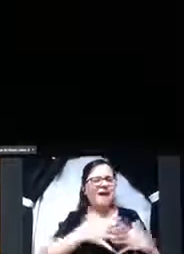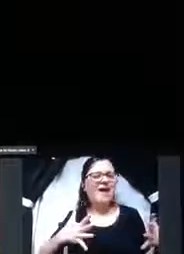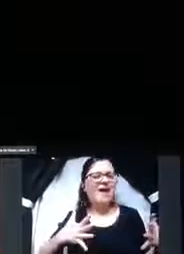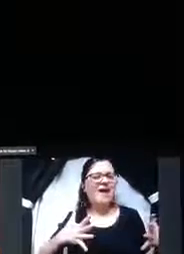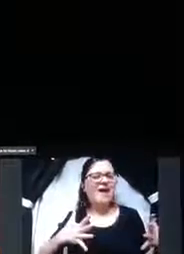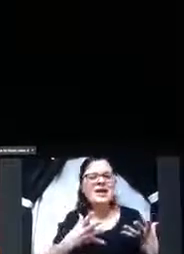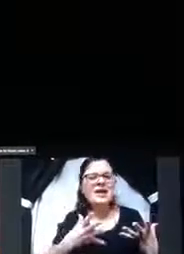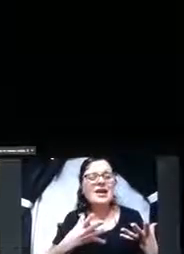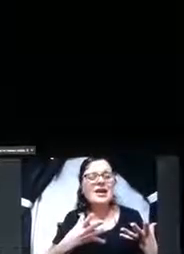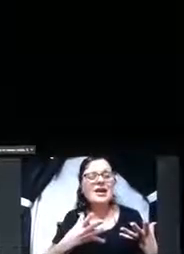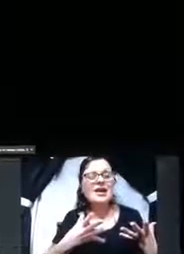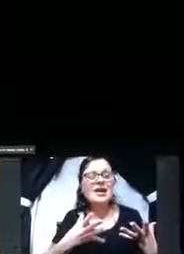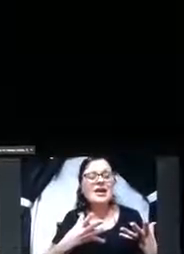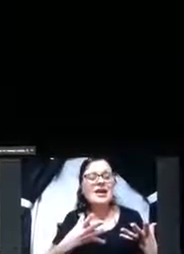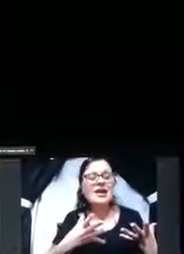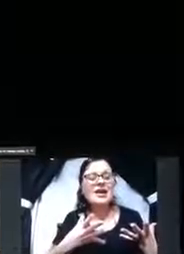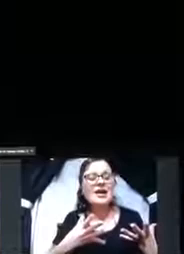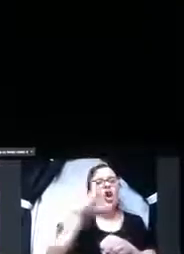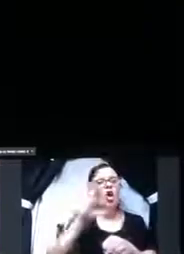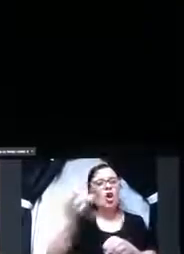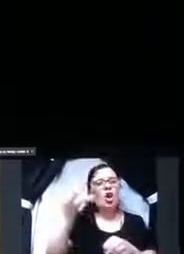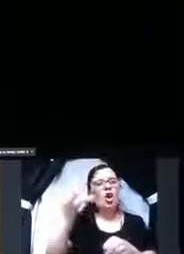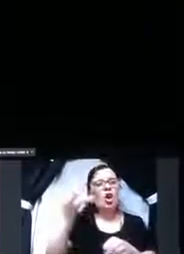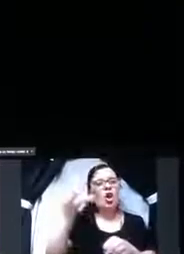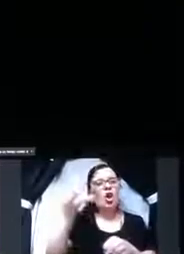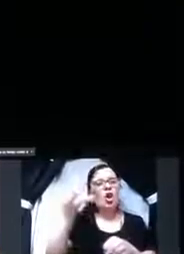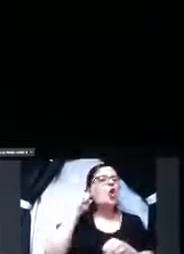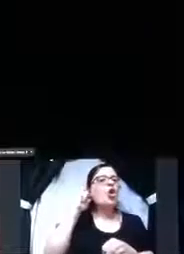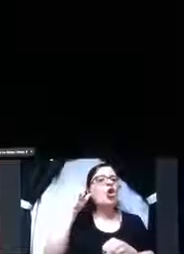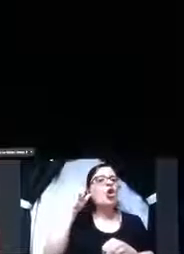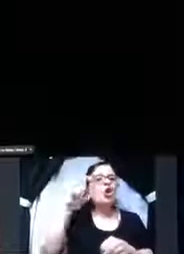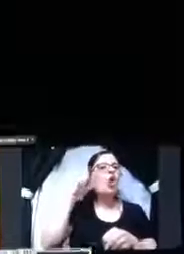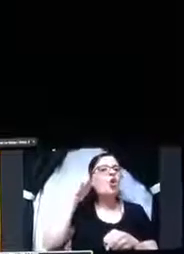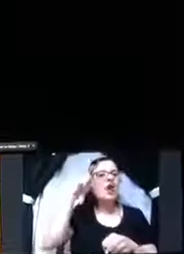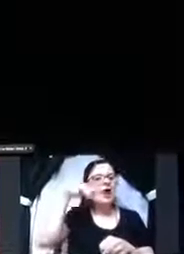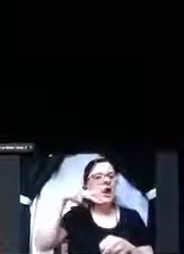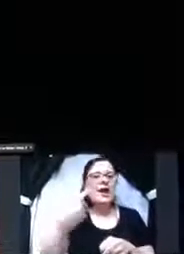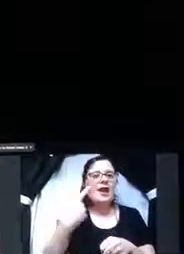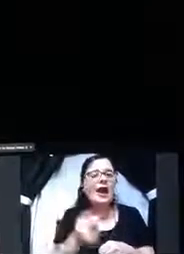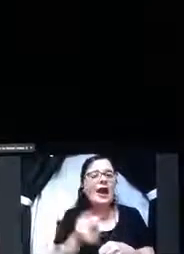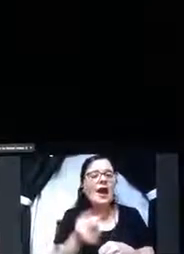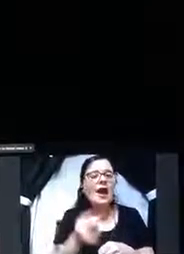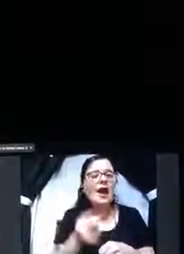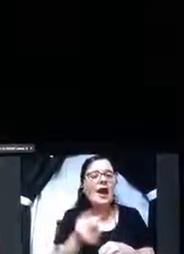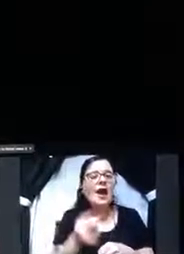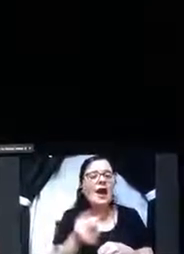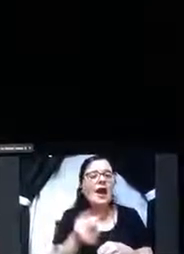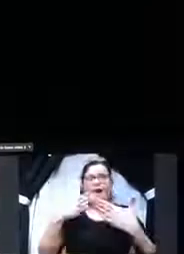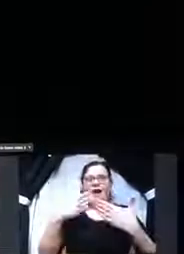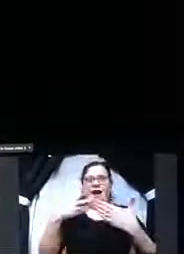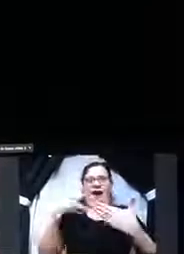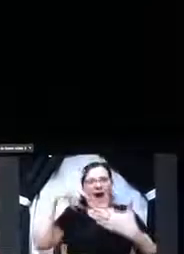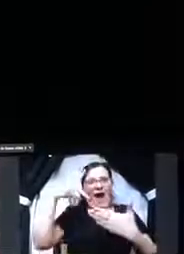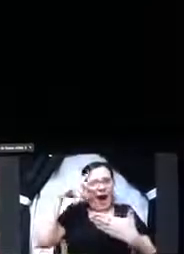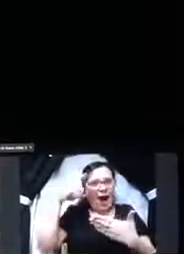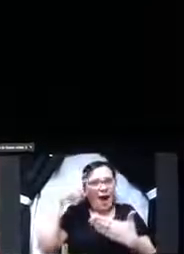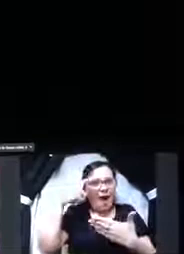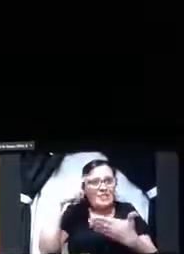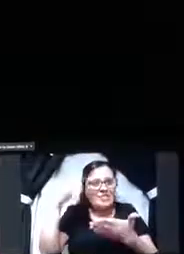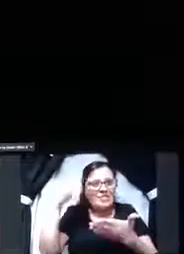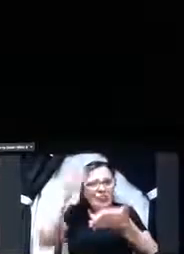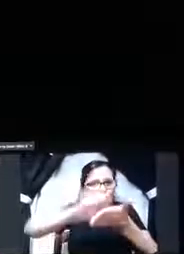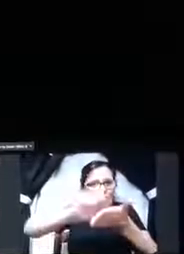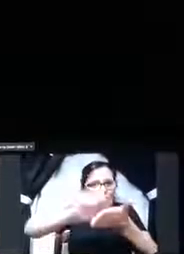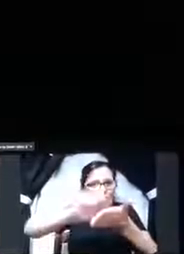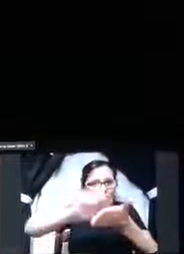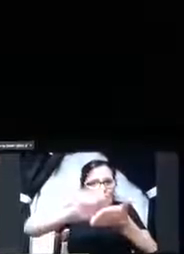esta metodología logogenia, le abrió la posibilidad a Melo que pueda expresarse realmente como ella quería ser